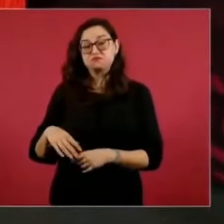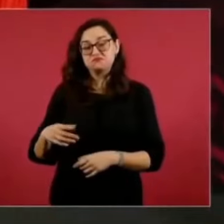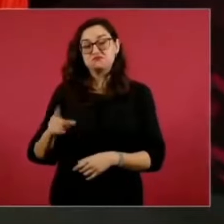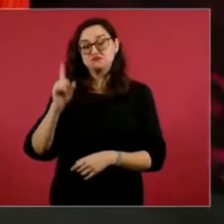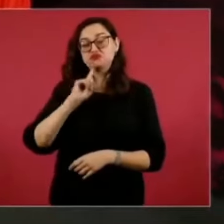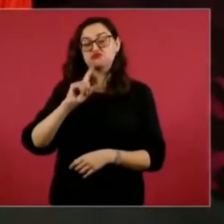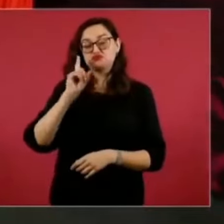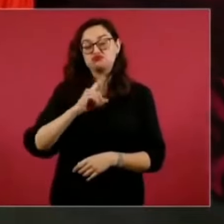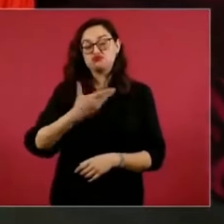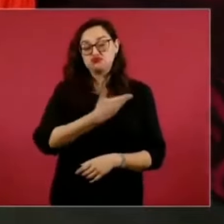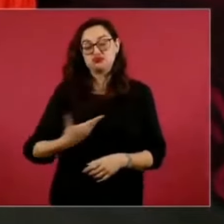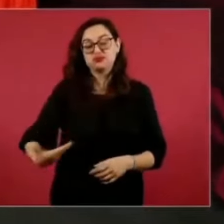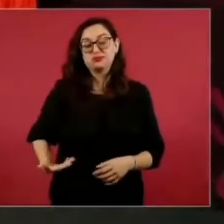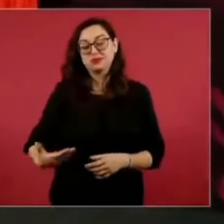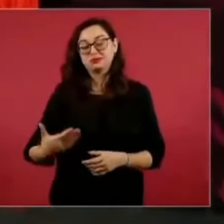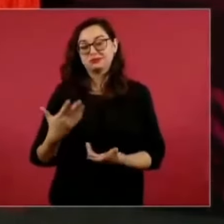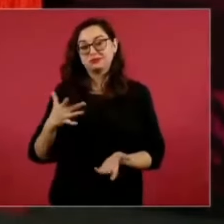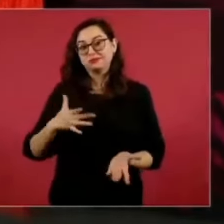presidenta